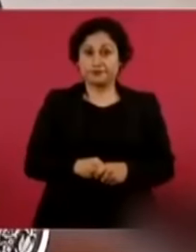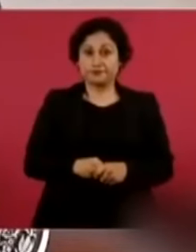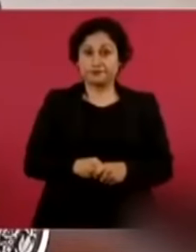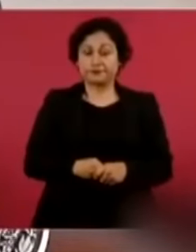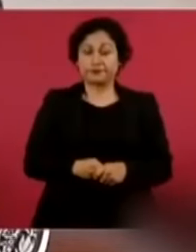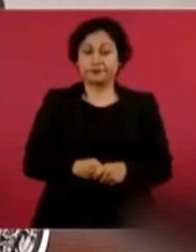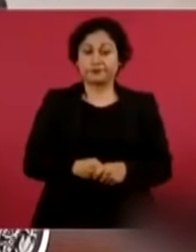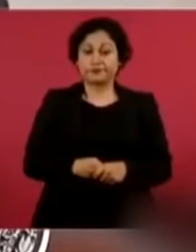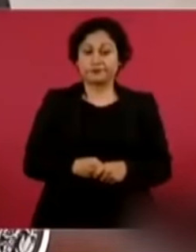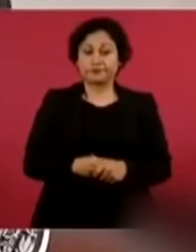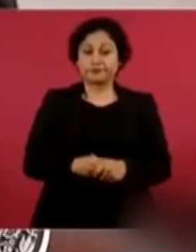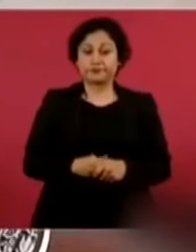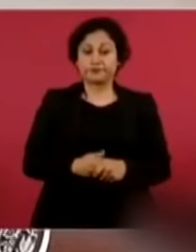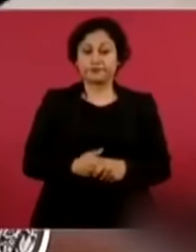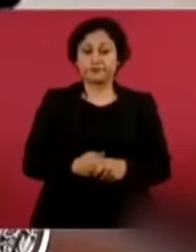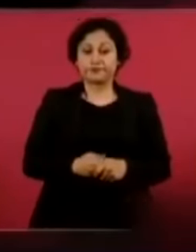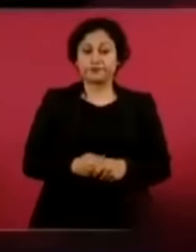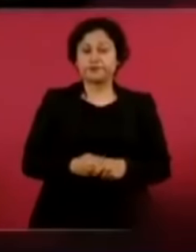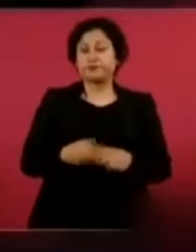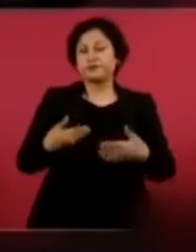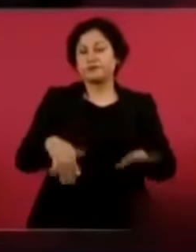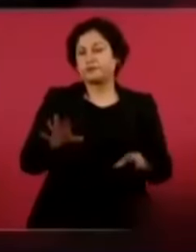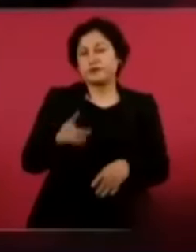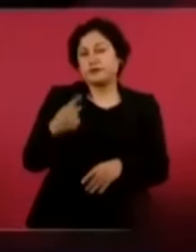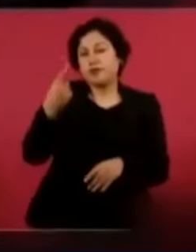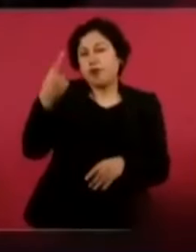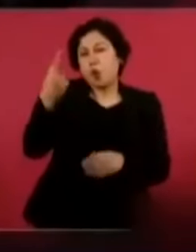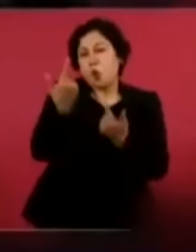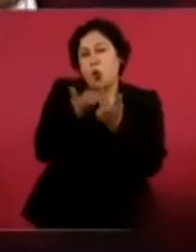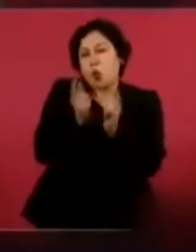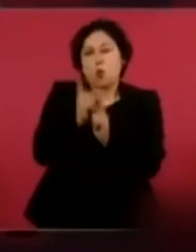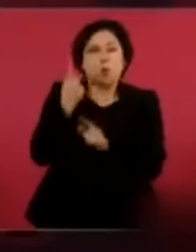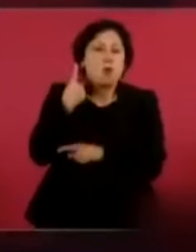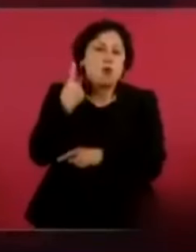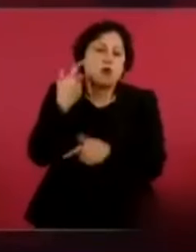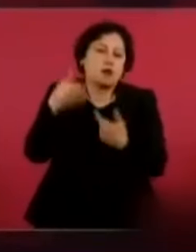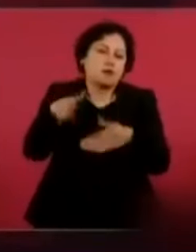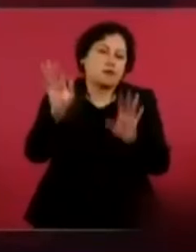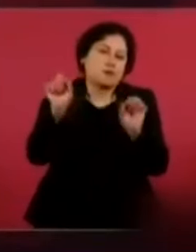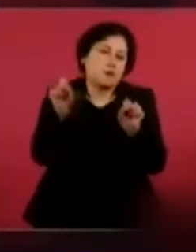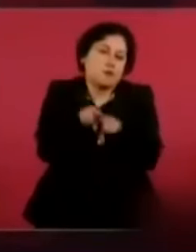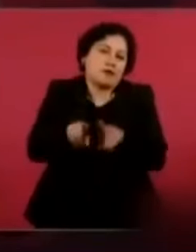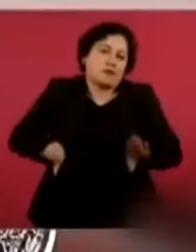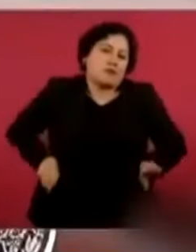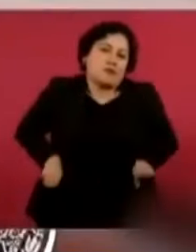Calderón. A un partido conservador.